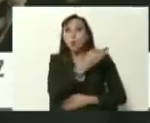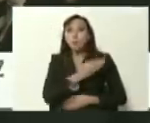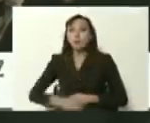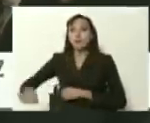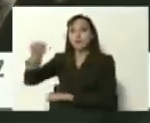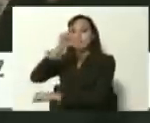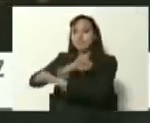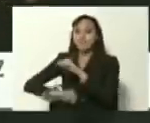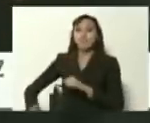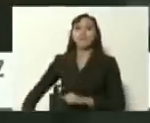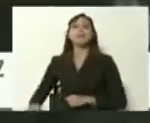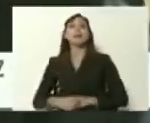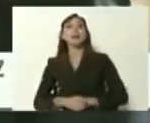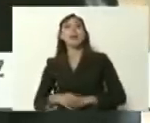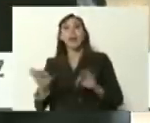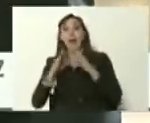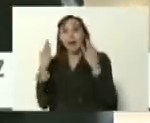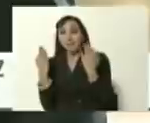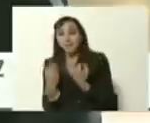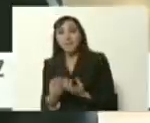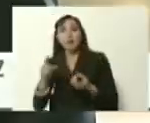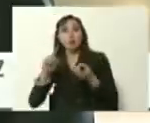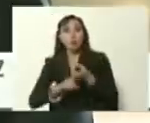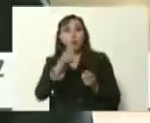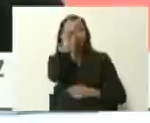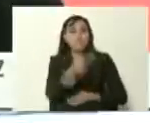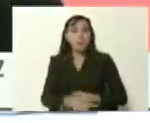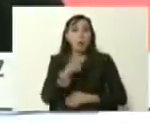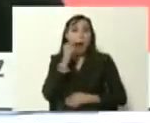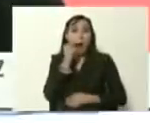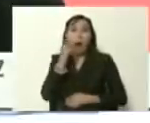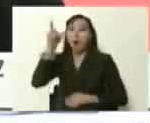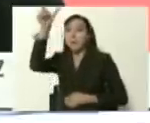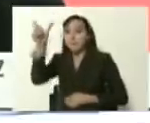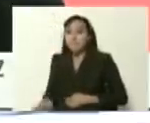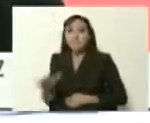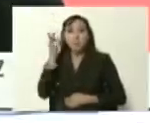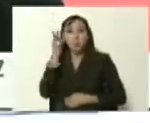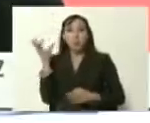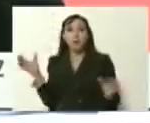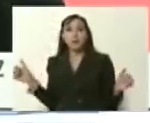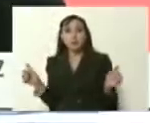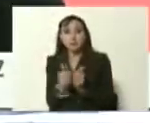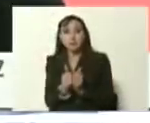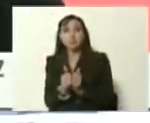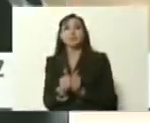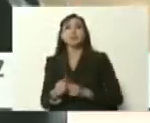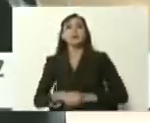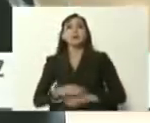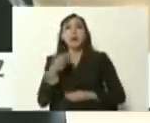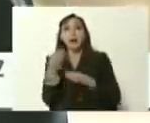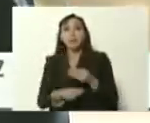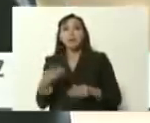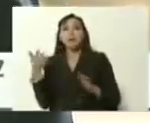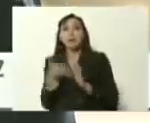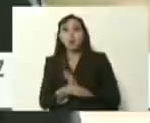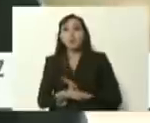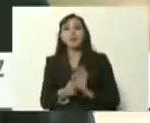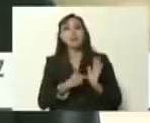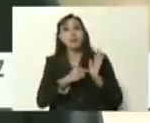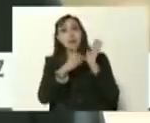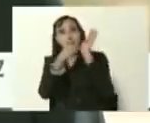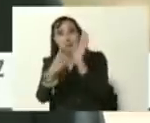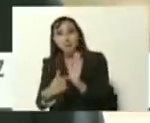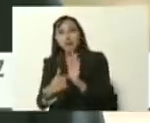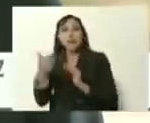y proteger el matrimonio original entre un hombre y una mujer como instrumento que garantiza la especie humana como